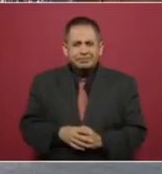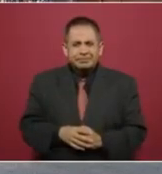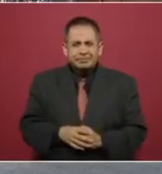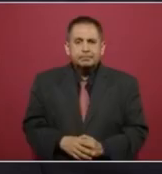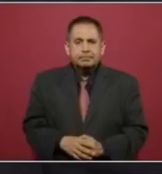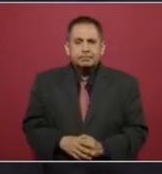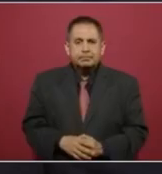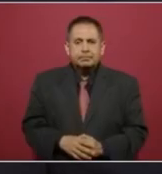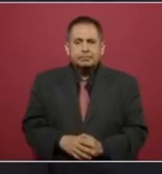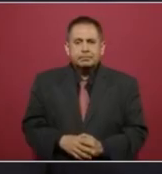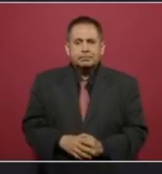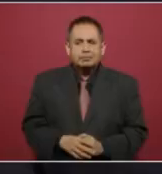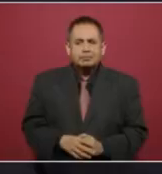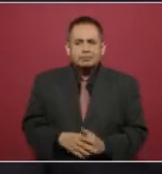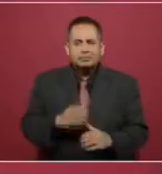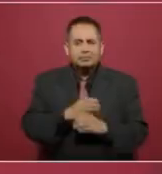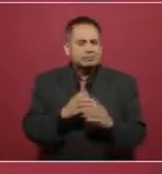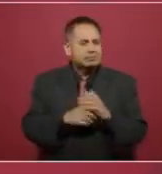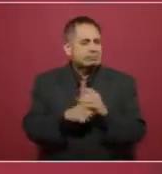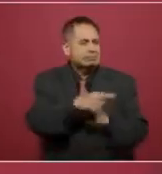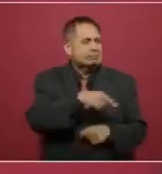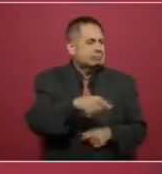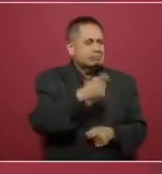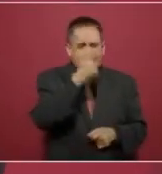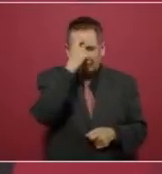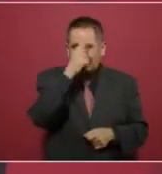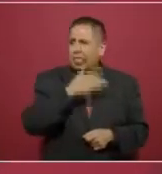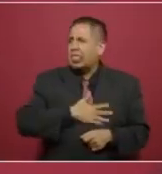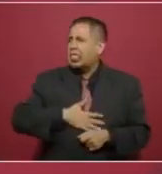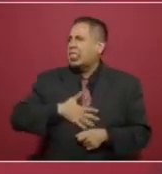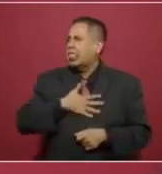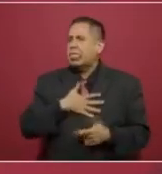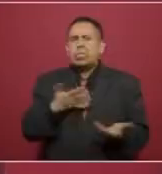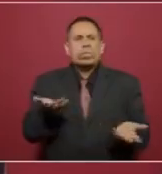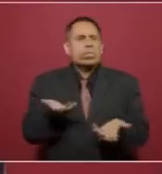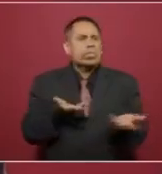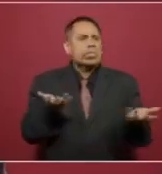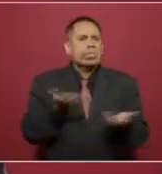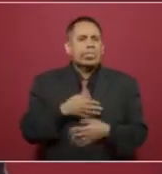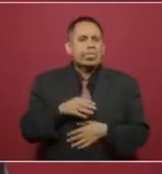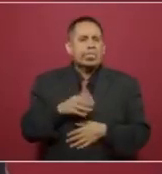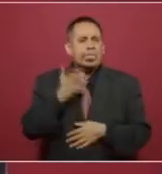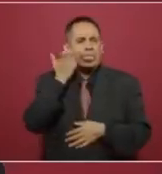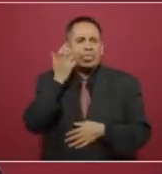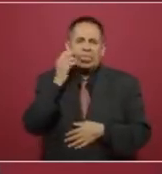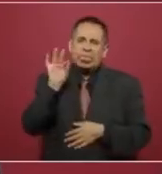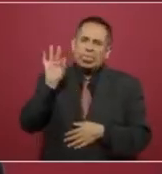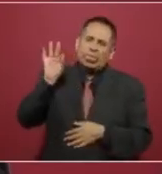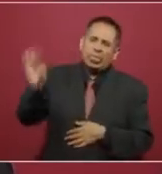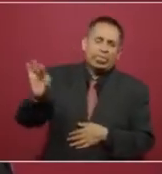Un rumor, producto del ocio y de la mala fe.